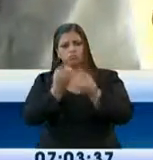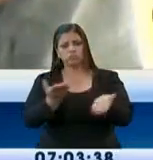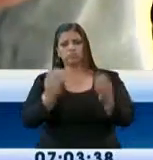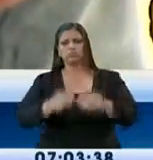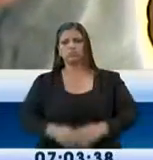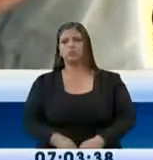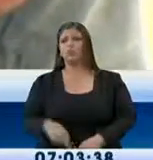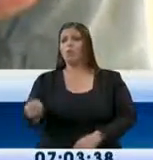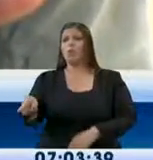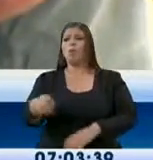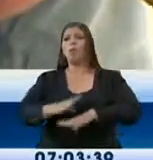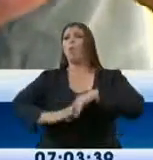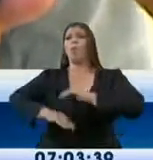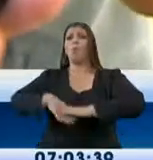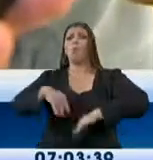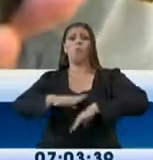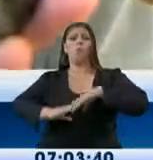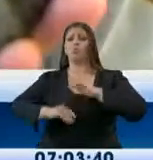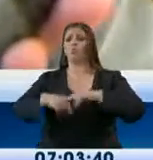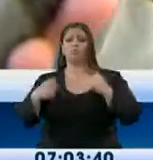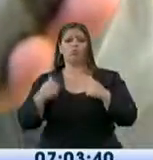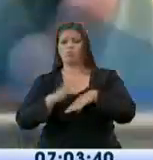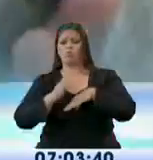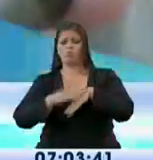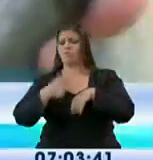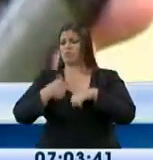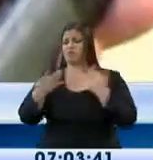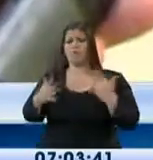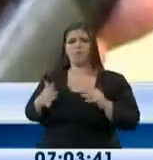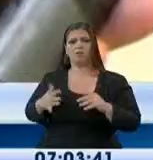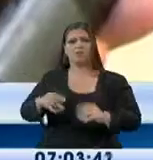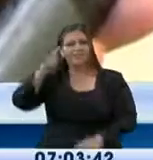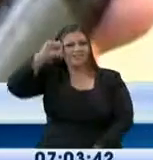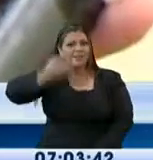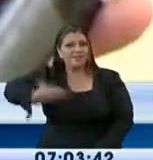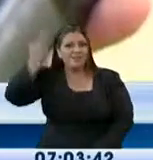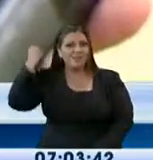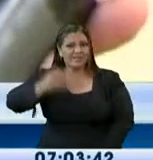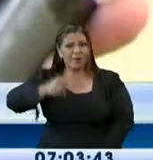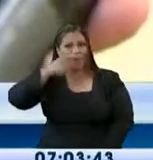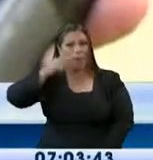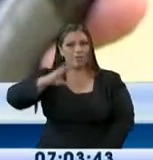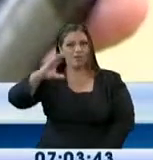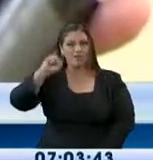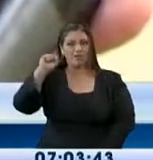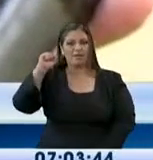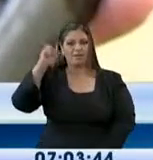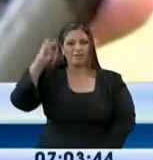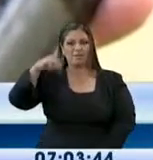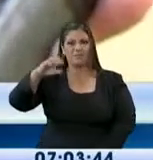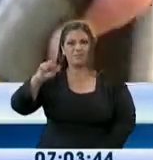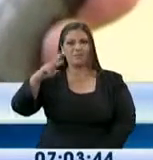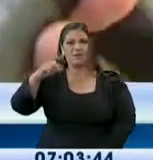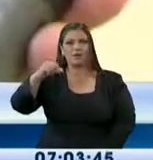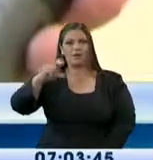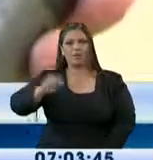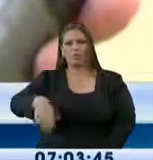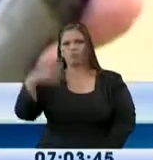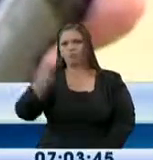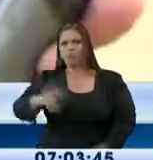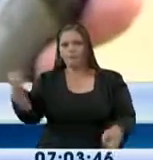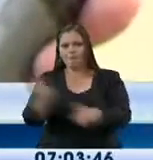hace el inocente, pero acuérdense también del asesino Camargo, que un veterano como él y